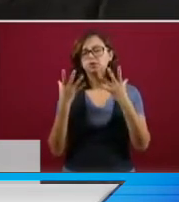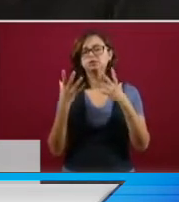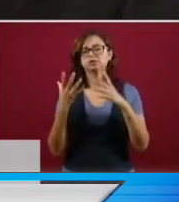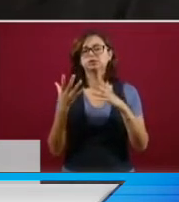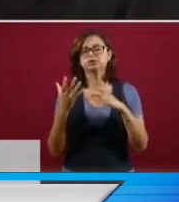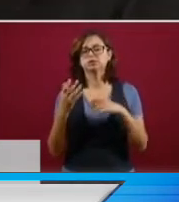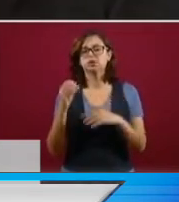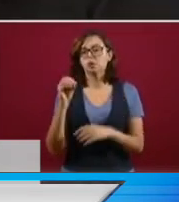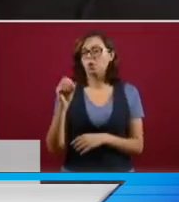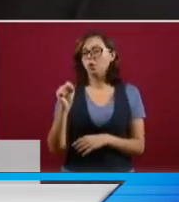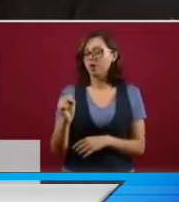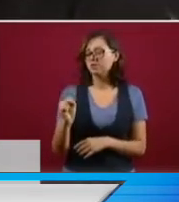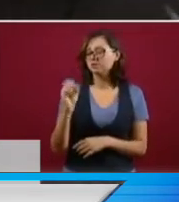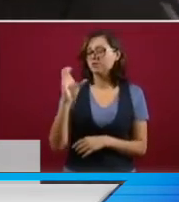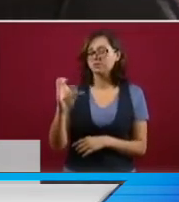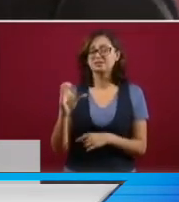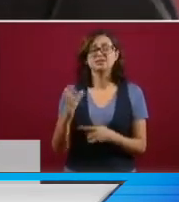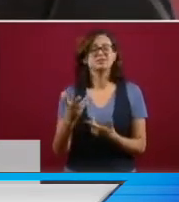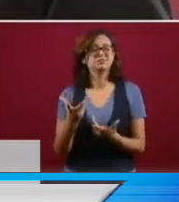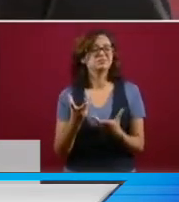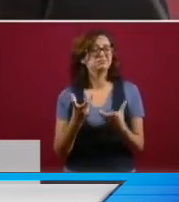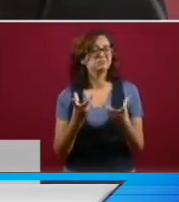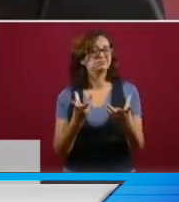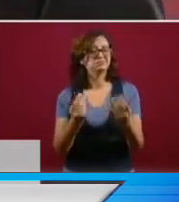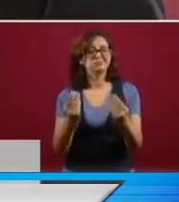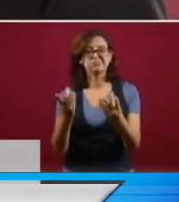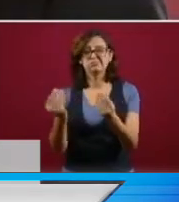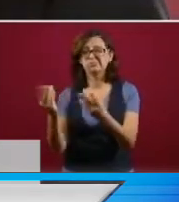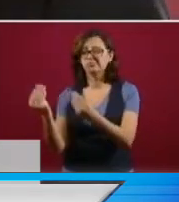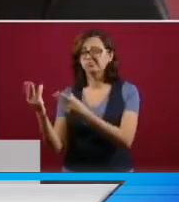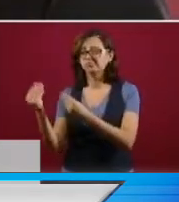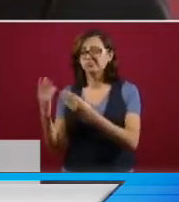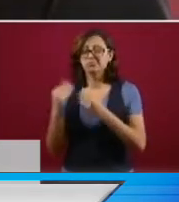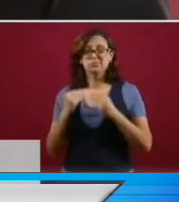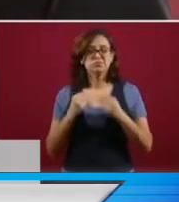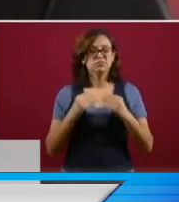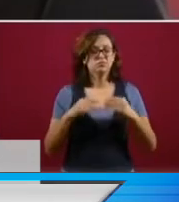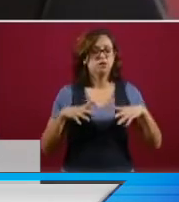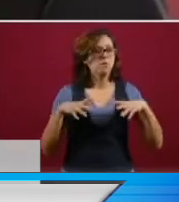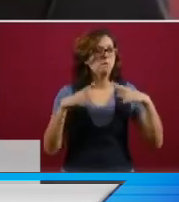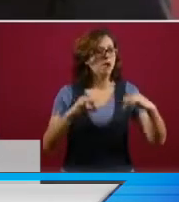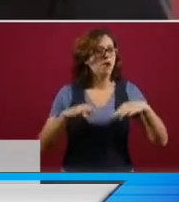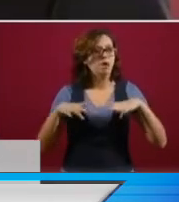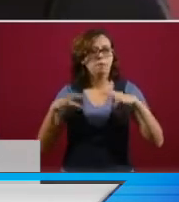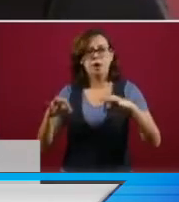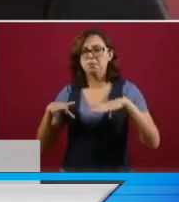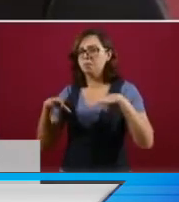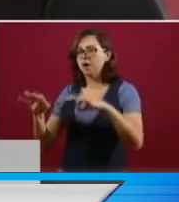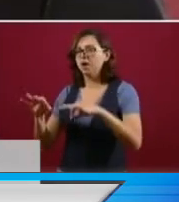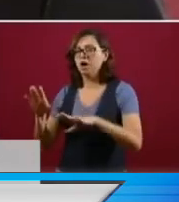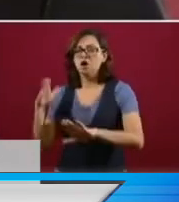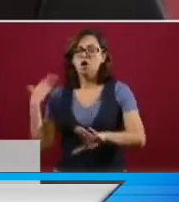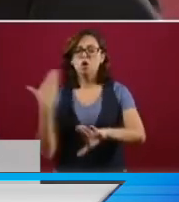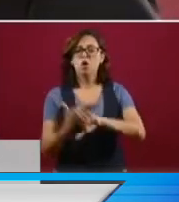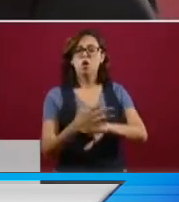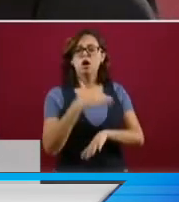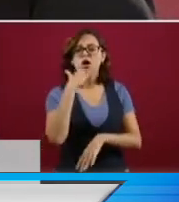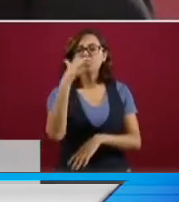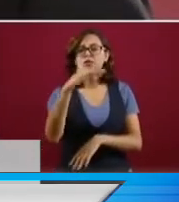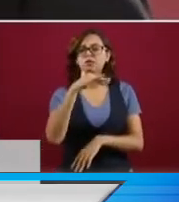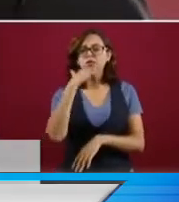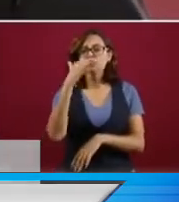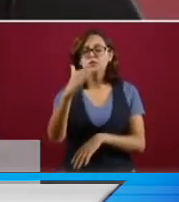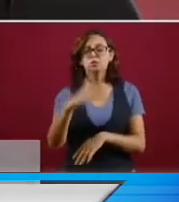parte importante en tiempo y recursos para alcanzar la paz. Todos los días se reúne con el Gabinete de Seguridad para analizar los temas de seguridad en